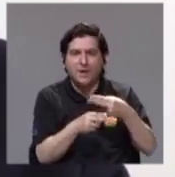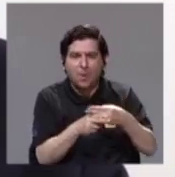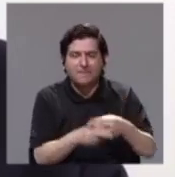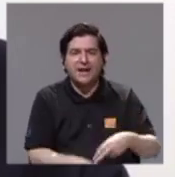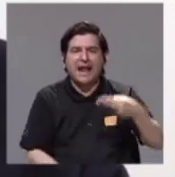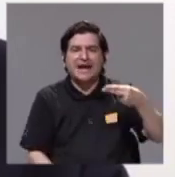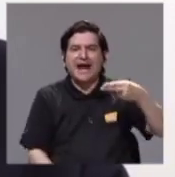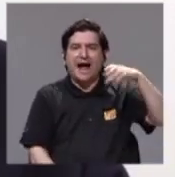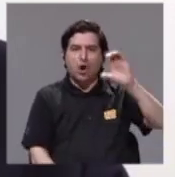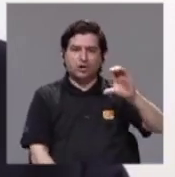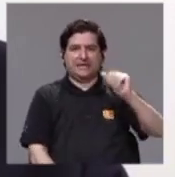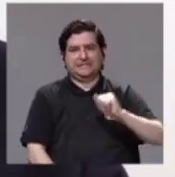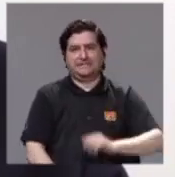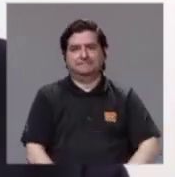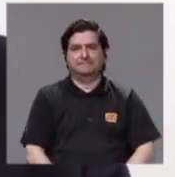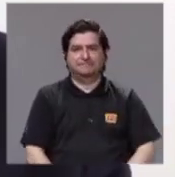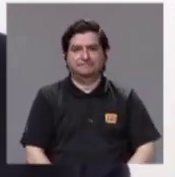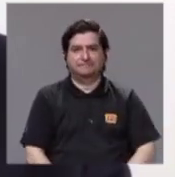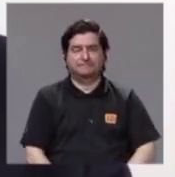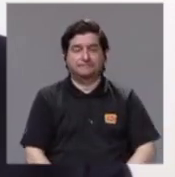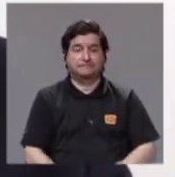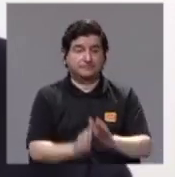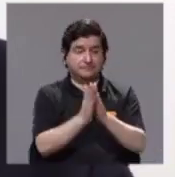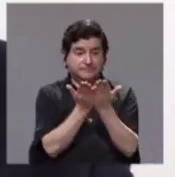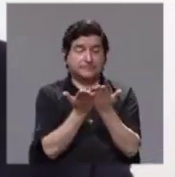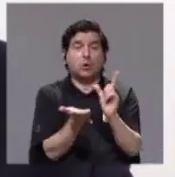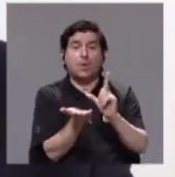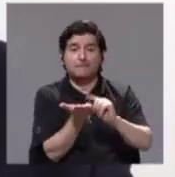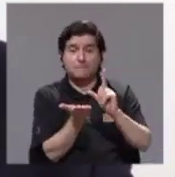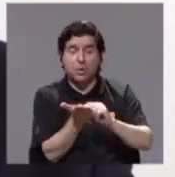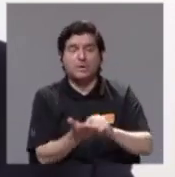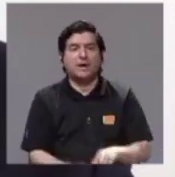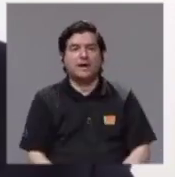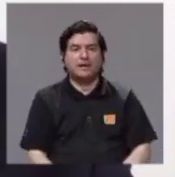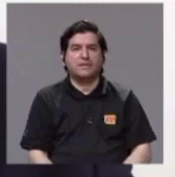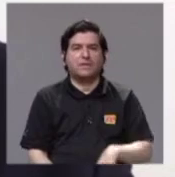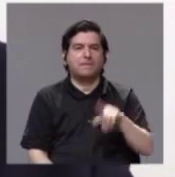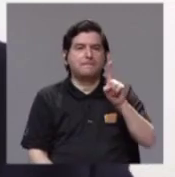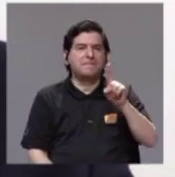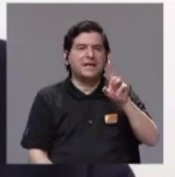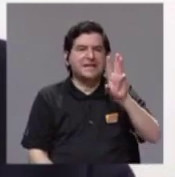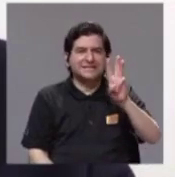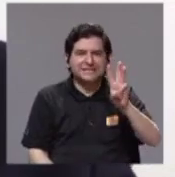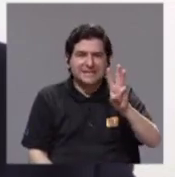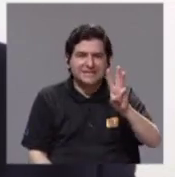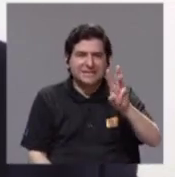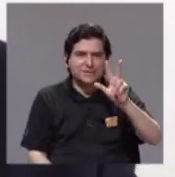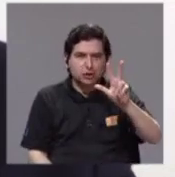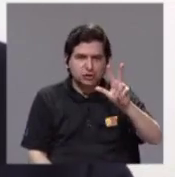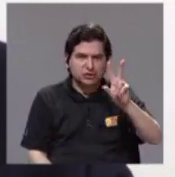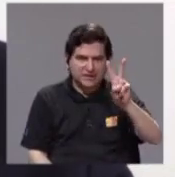el nombre de Cortés. Y la obra fue publicada en